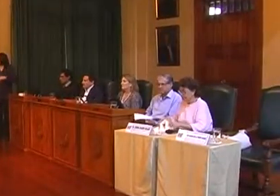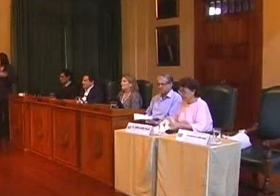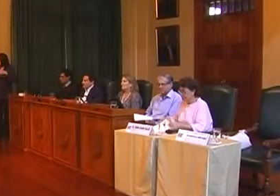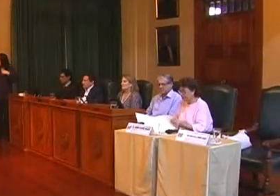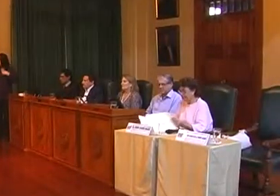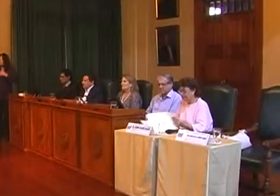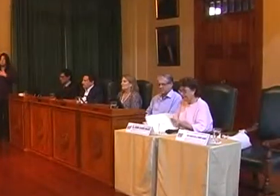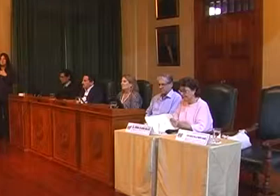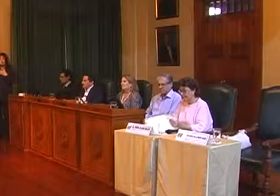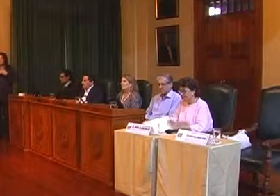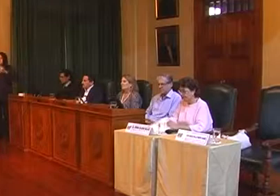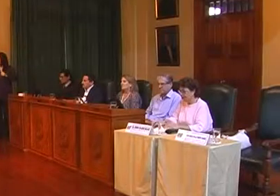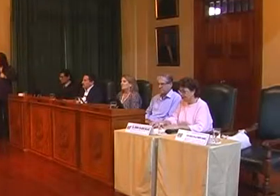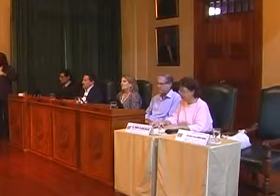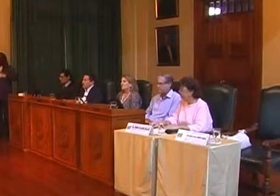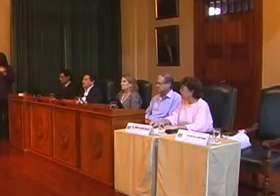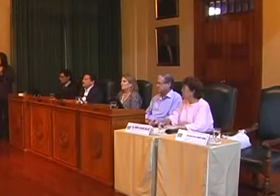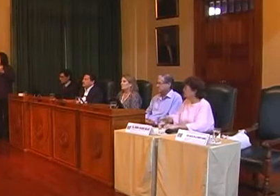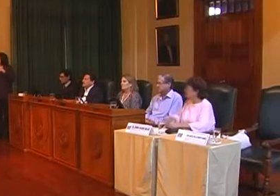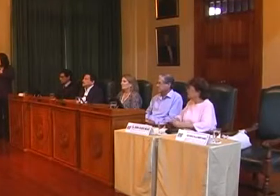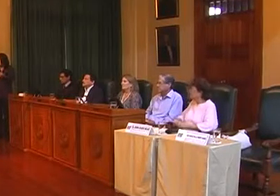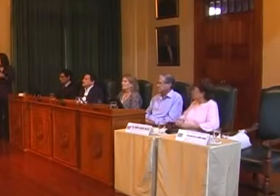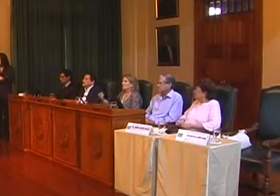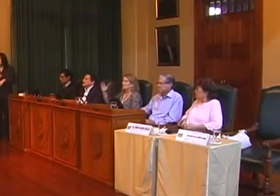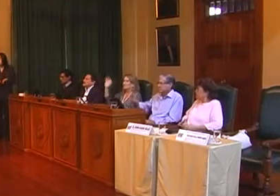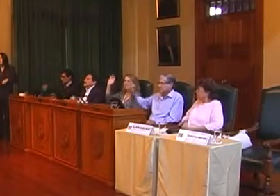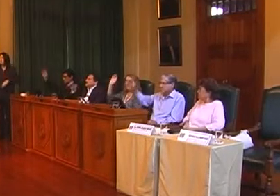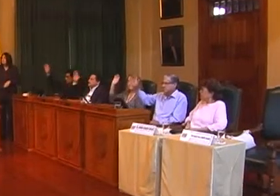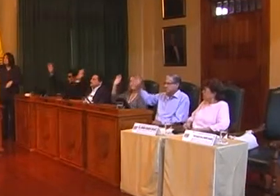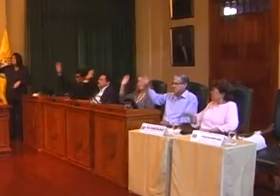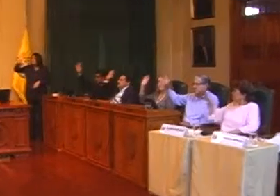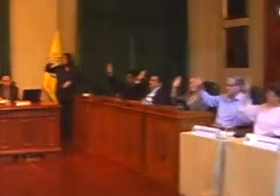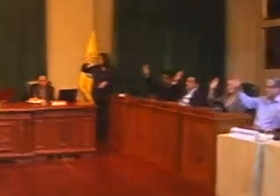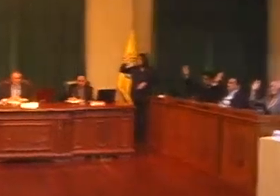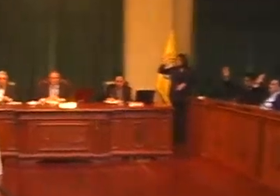se sientan cómodos de aprobar esto, por favor, exprésenlo levantando la mano.